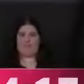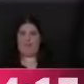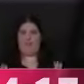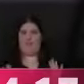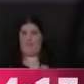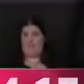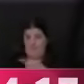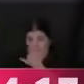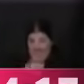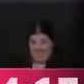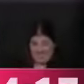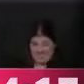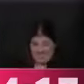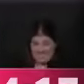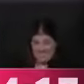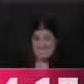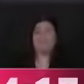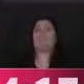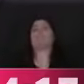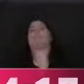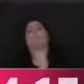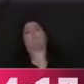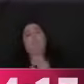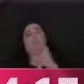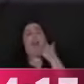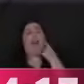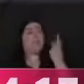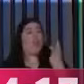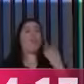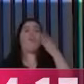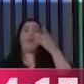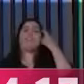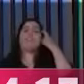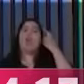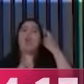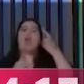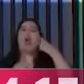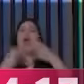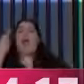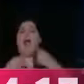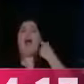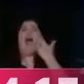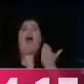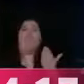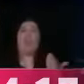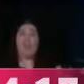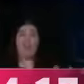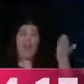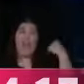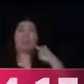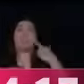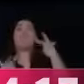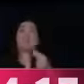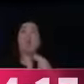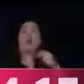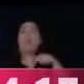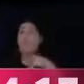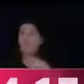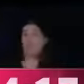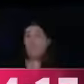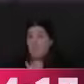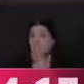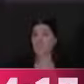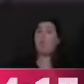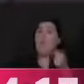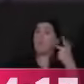¿Acaso vos lo tenés? Hagamos el psicotécnico los dos, que te negaste. No, yo no me negué, yo dije que estaba dispuesto a hacerlo.